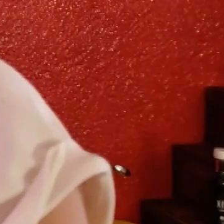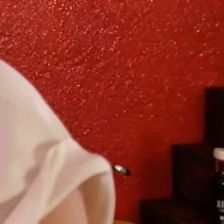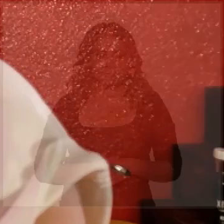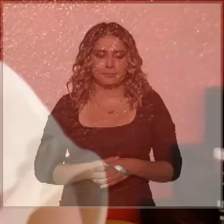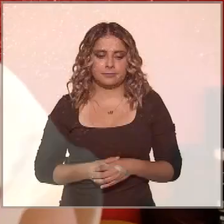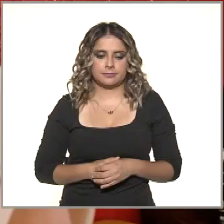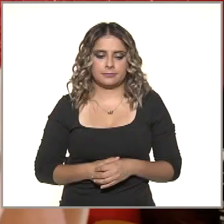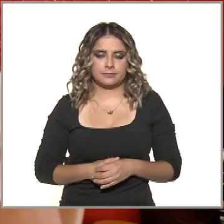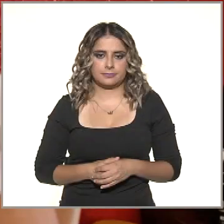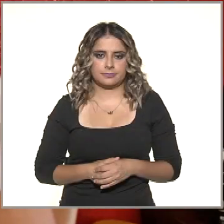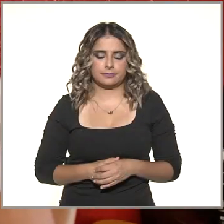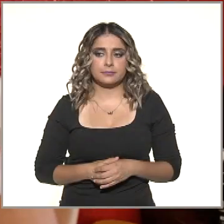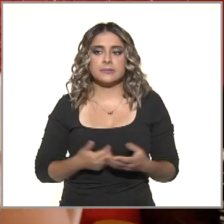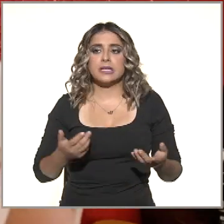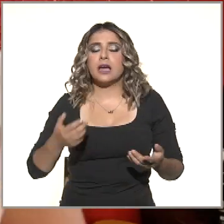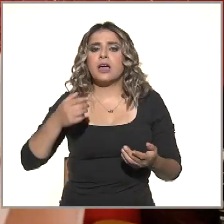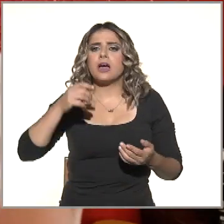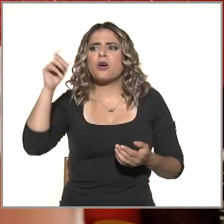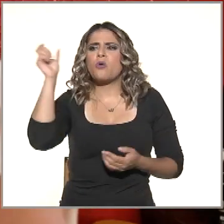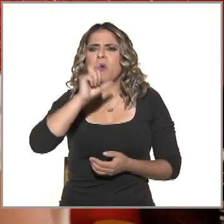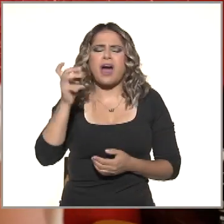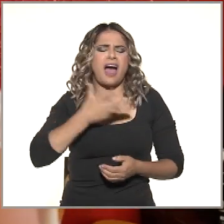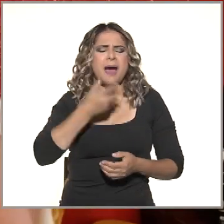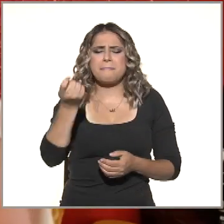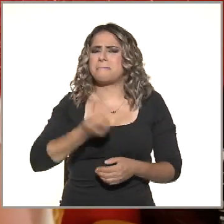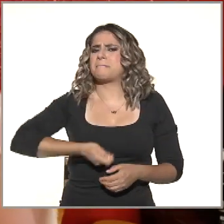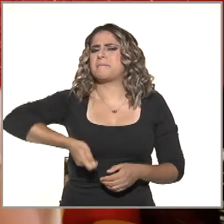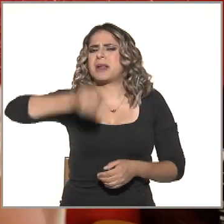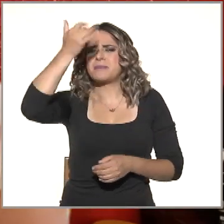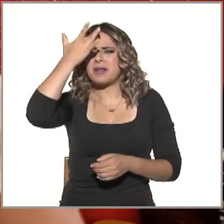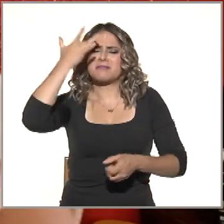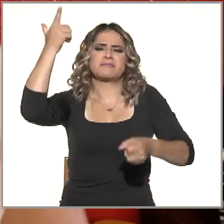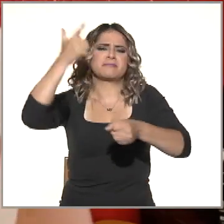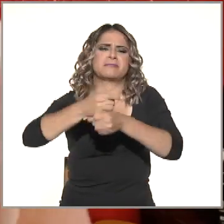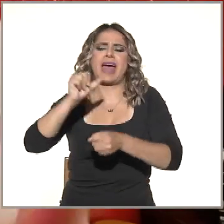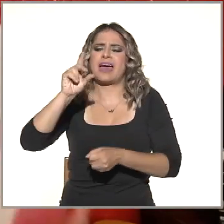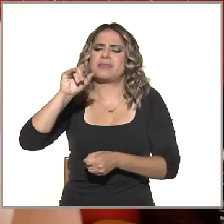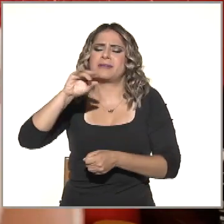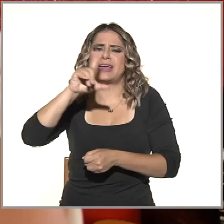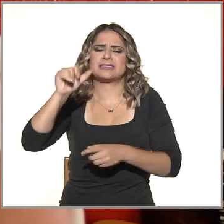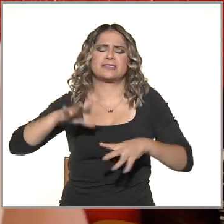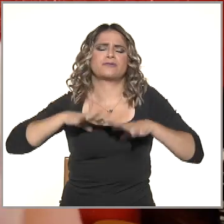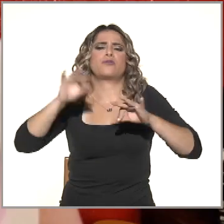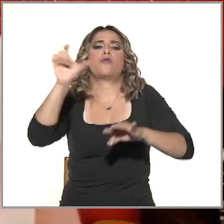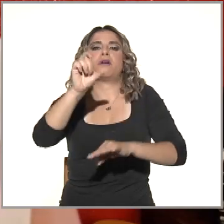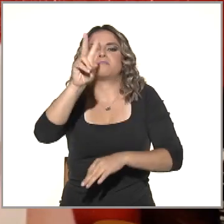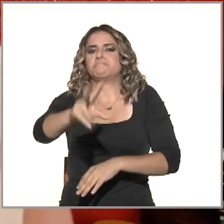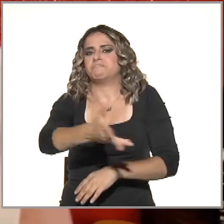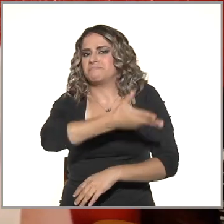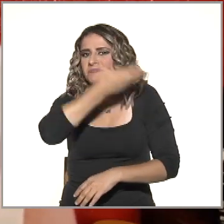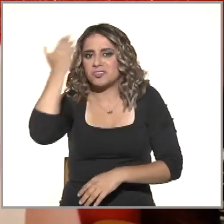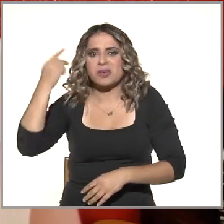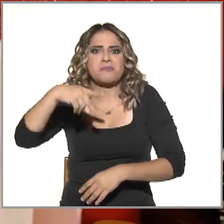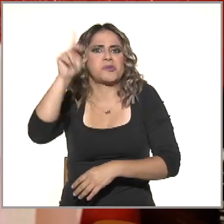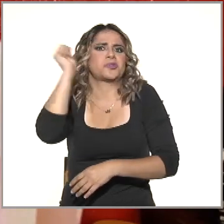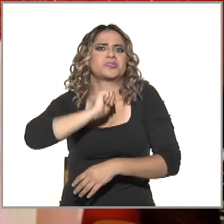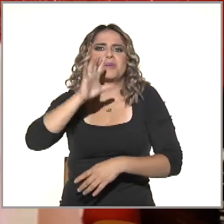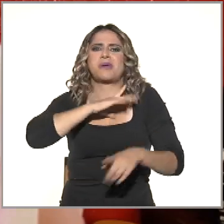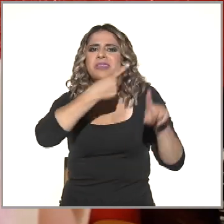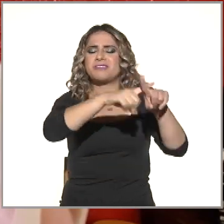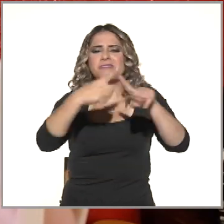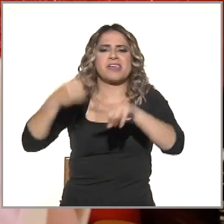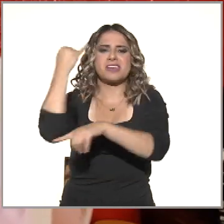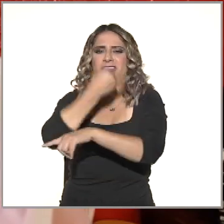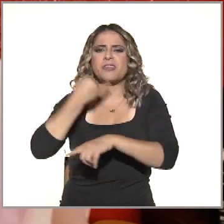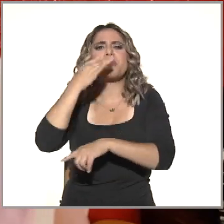Se desconoce cuándo aparecieron las primeras adivinanzas, pero las hay en casi todas las lenguas. Y en